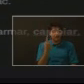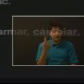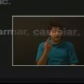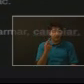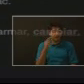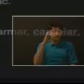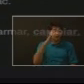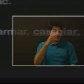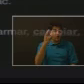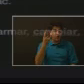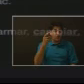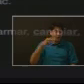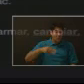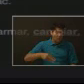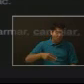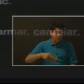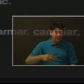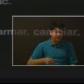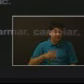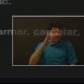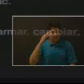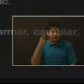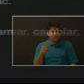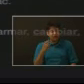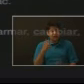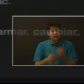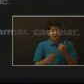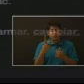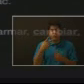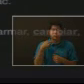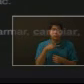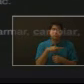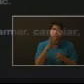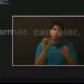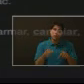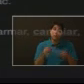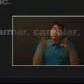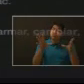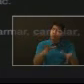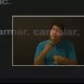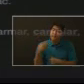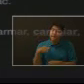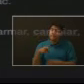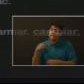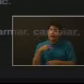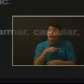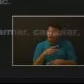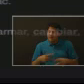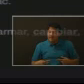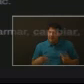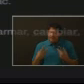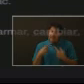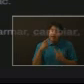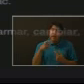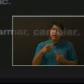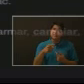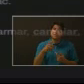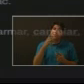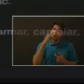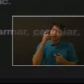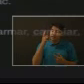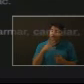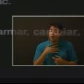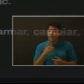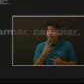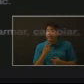nosotros podemos ver y cada uno de nosotros puede tomar para su vida. Esta palabra, esta me llega a mi corazón, esto el Señor está haciendo